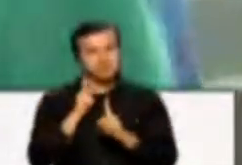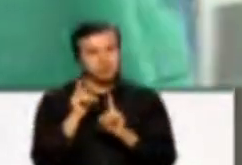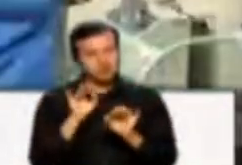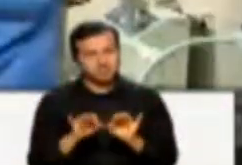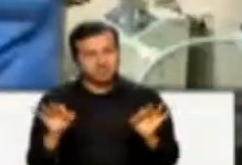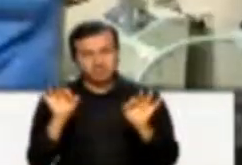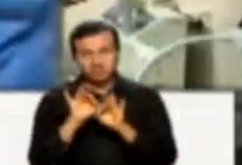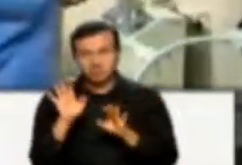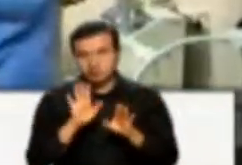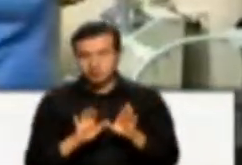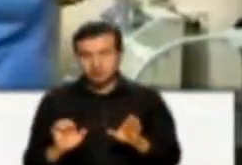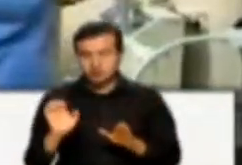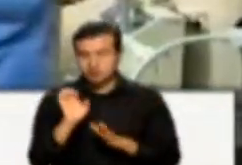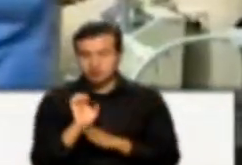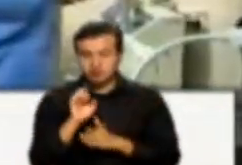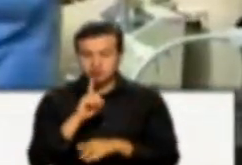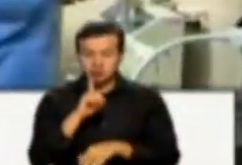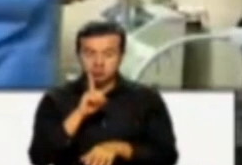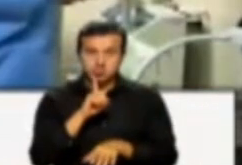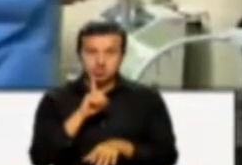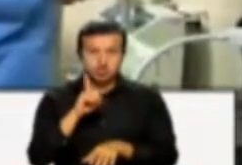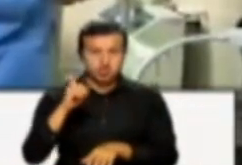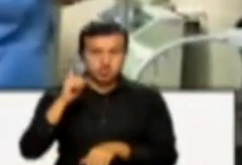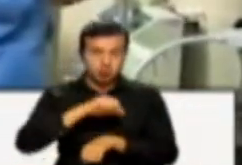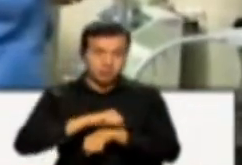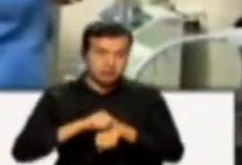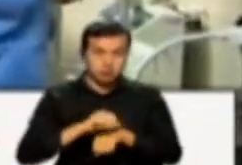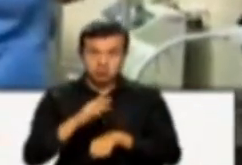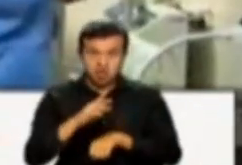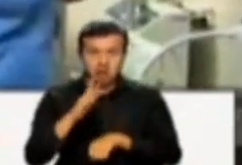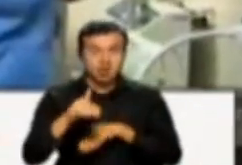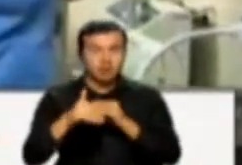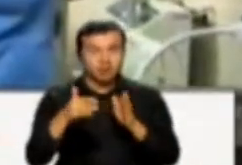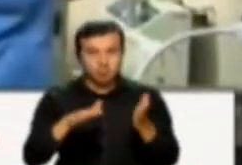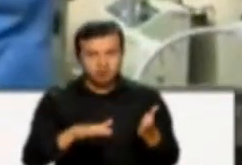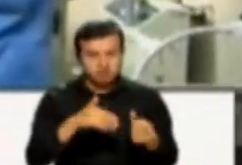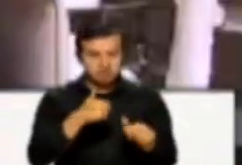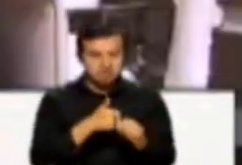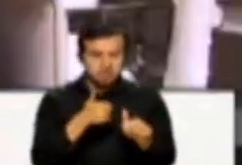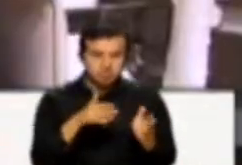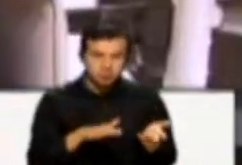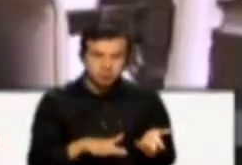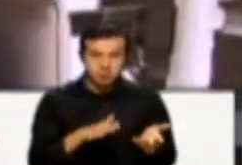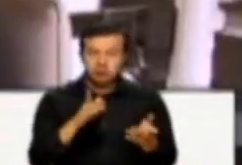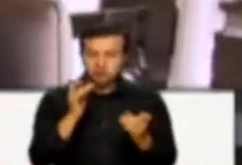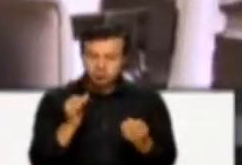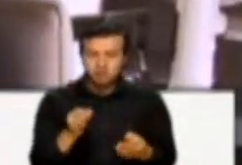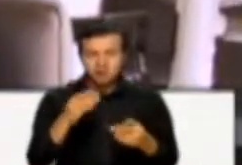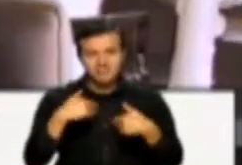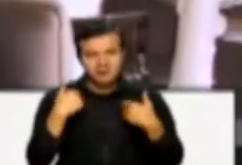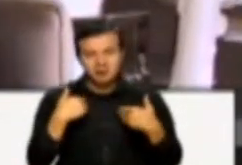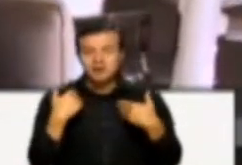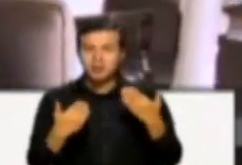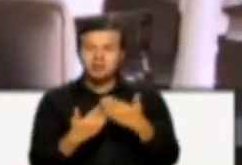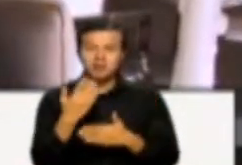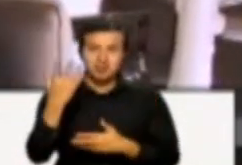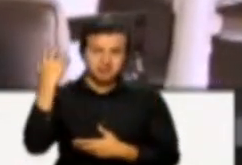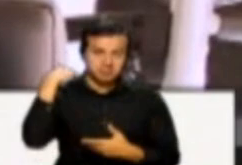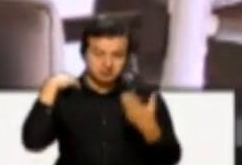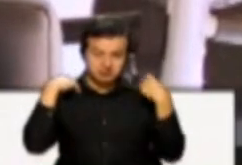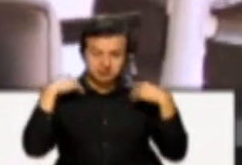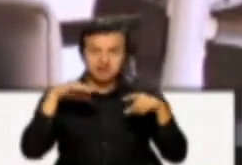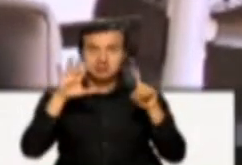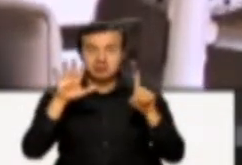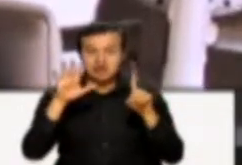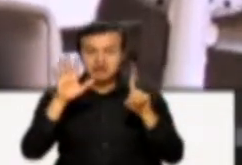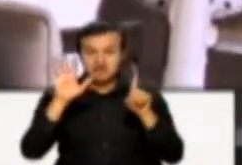en el país y así no ser así este trasplante y va a fallecer en pocos veces feliz con sus nuevos pulmones tras seis meses